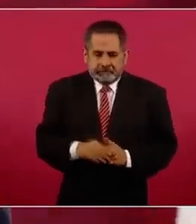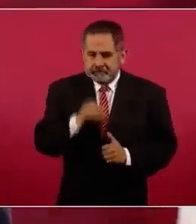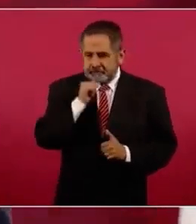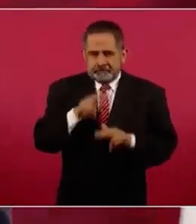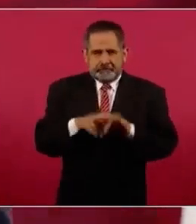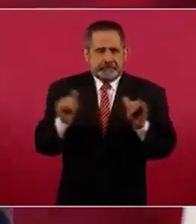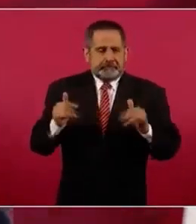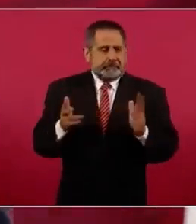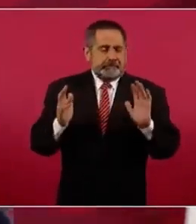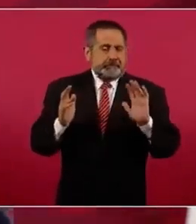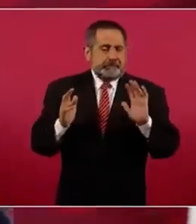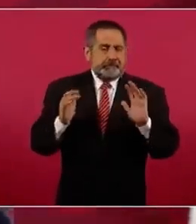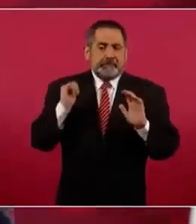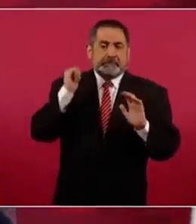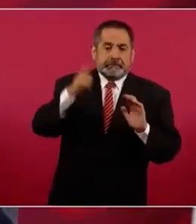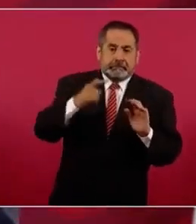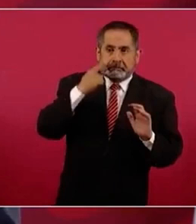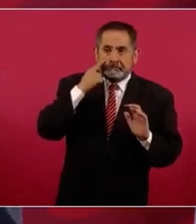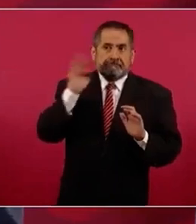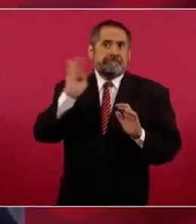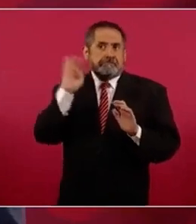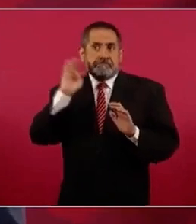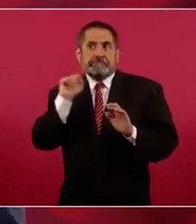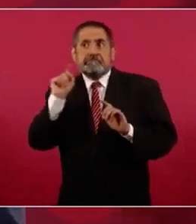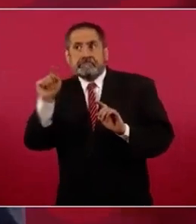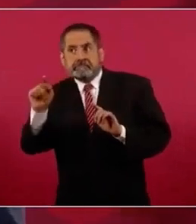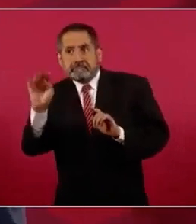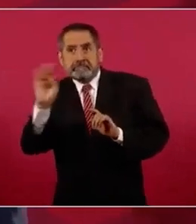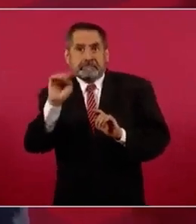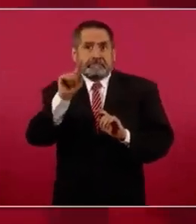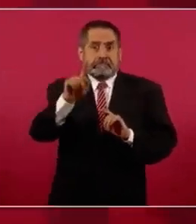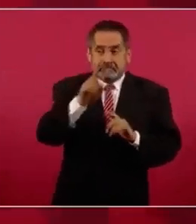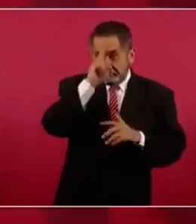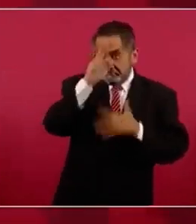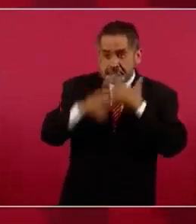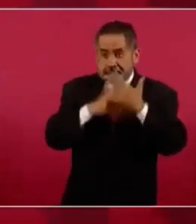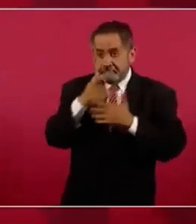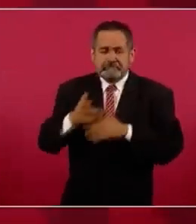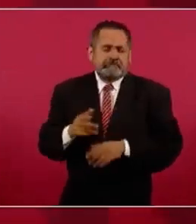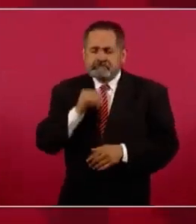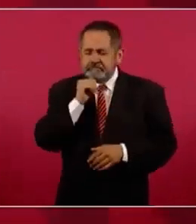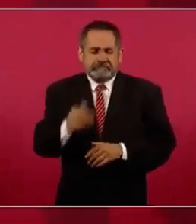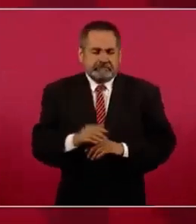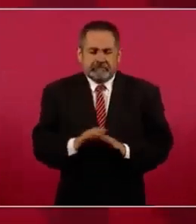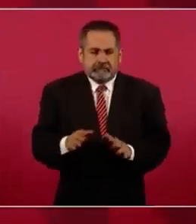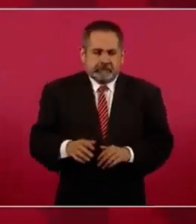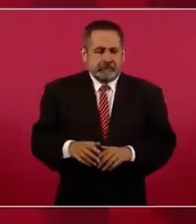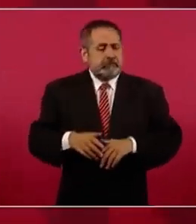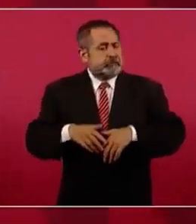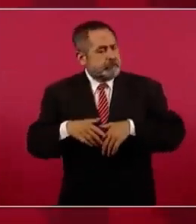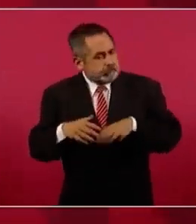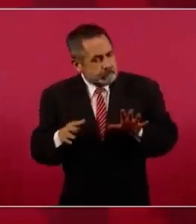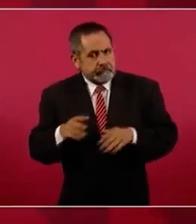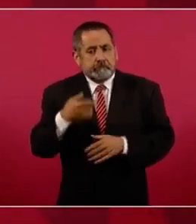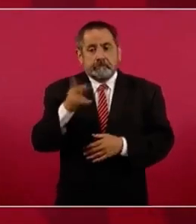ningún indicio de violencia. De todas maneras,